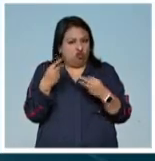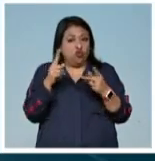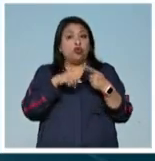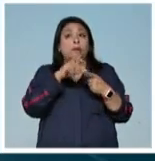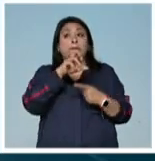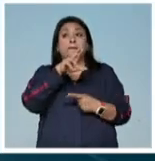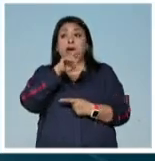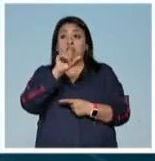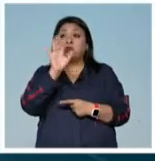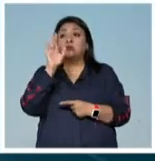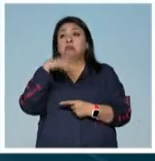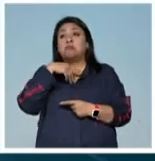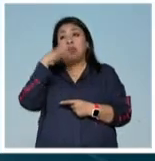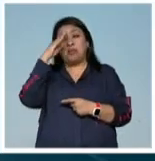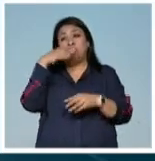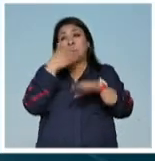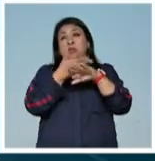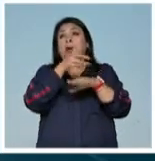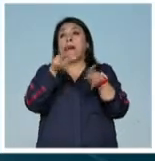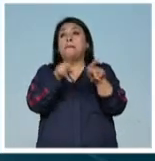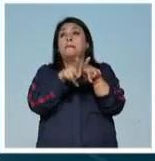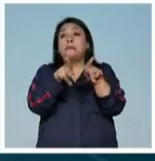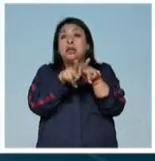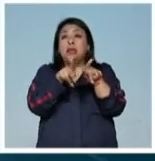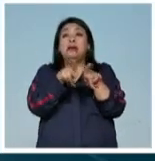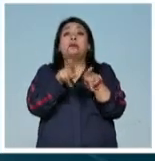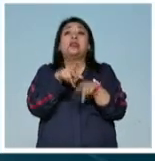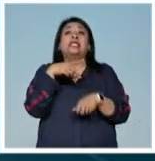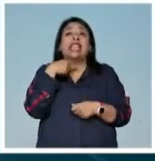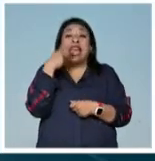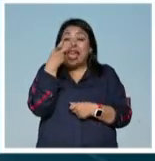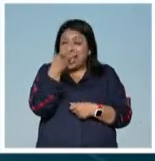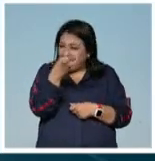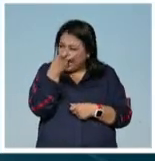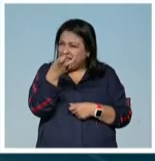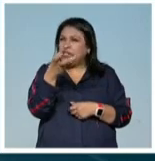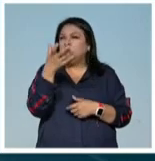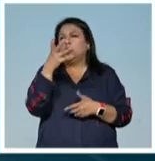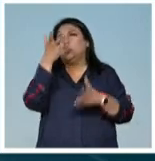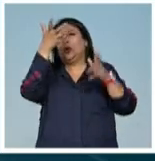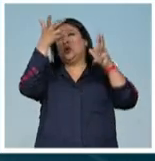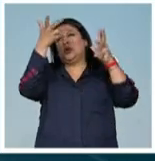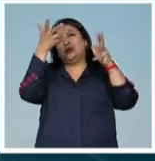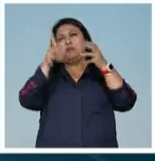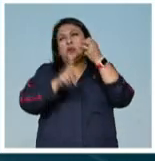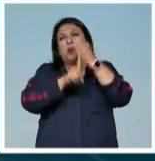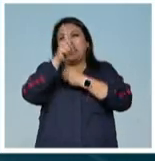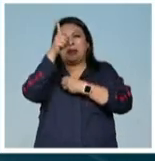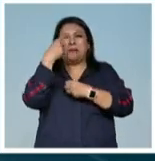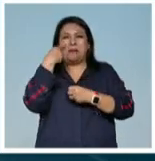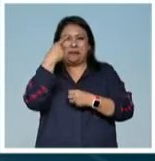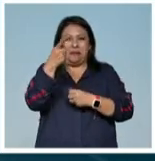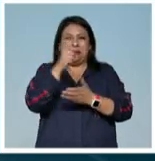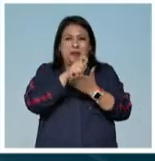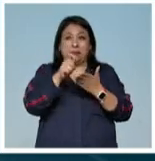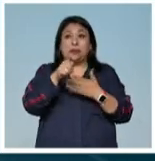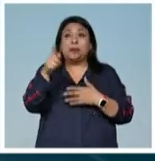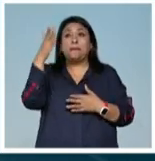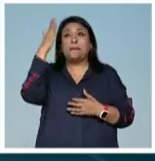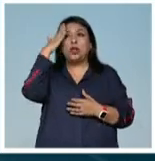Marcos supone una amenaza para los primos y es justo ese detalle lo que detona la tensión en la novela. Mientras